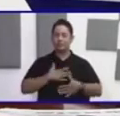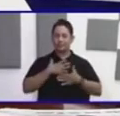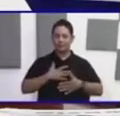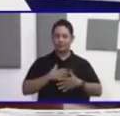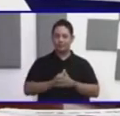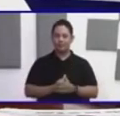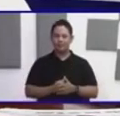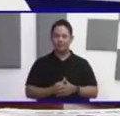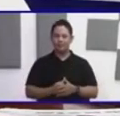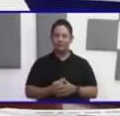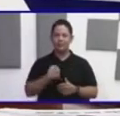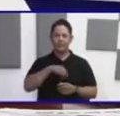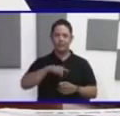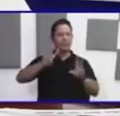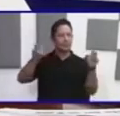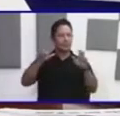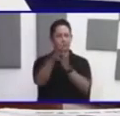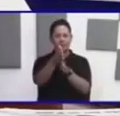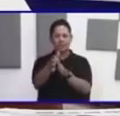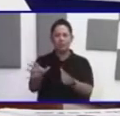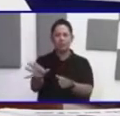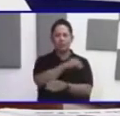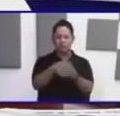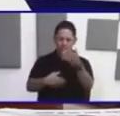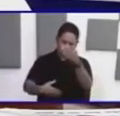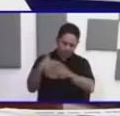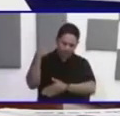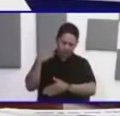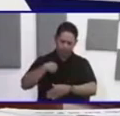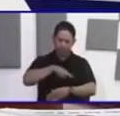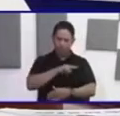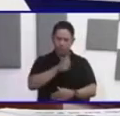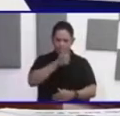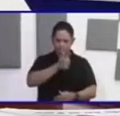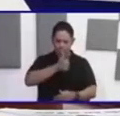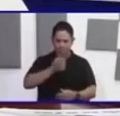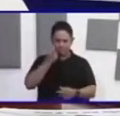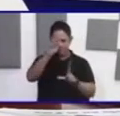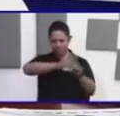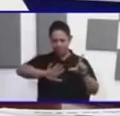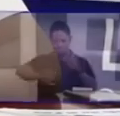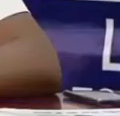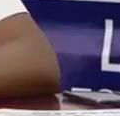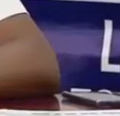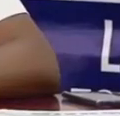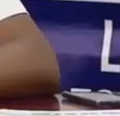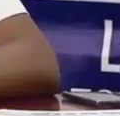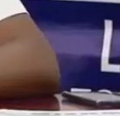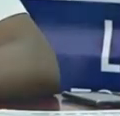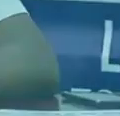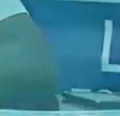nuestra administración, todos por un nuevo comienzo, soportemos lo que hacemos a través del siguiente video.